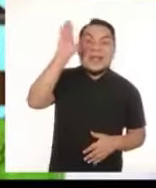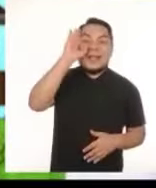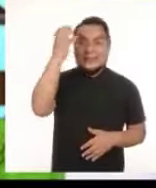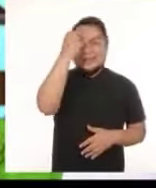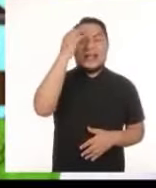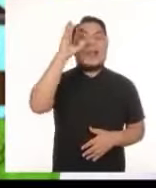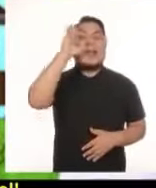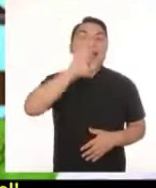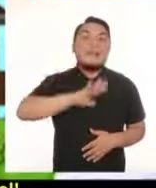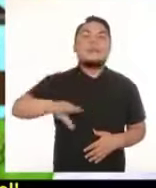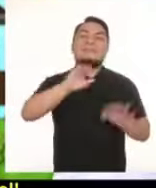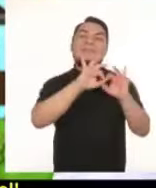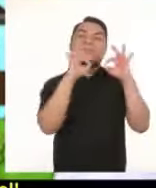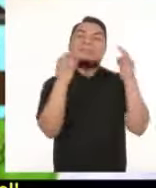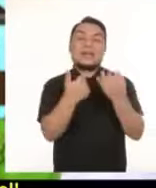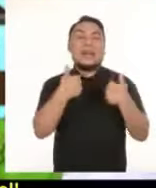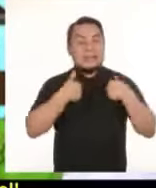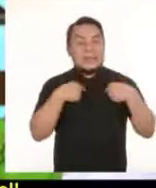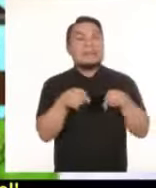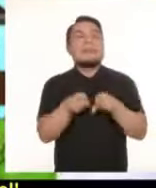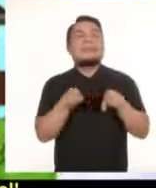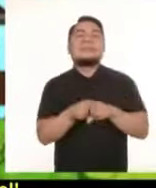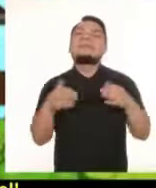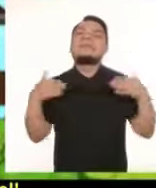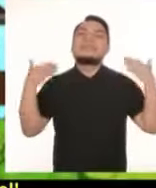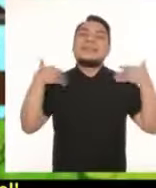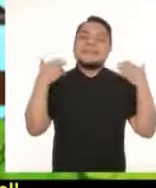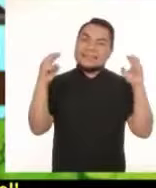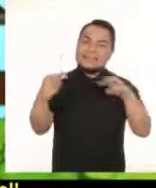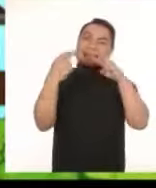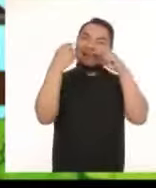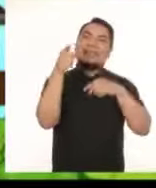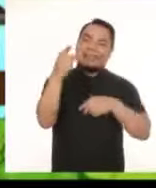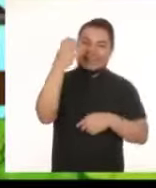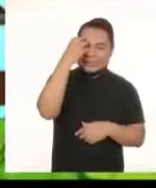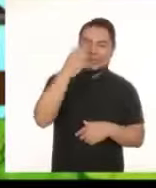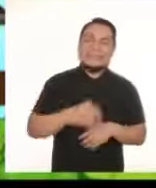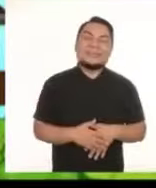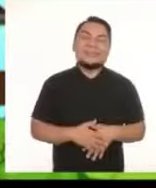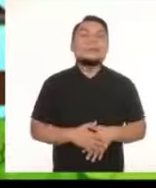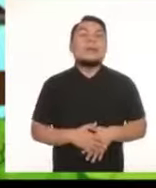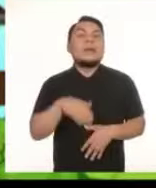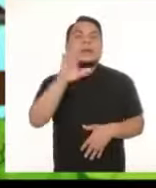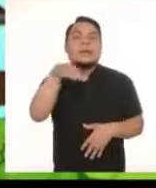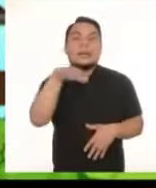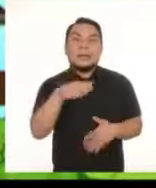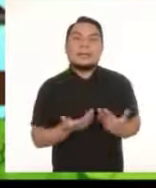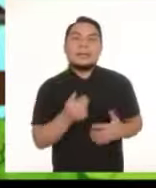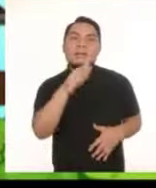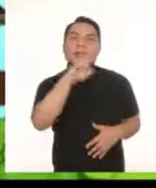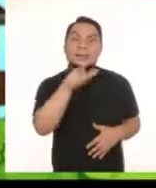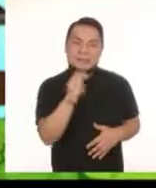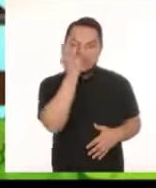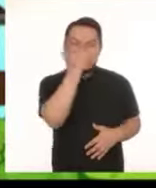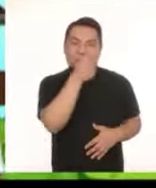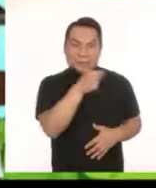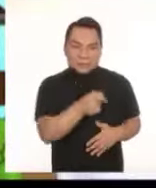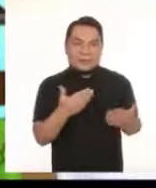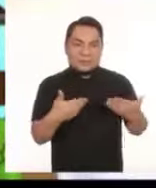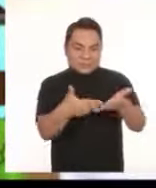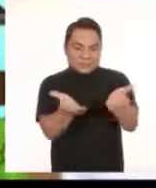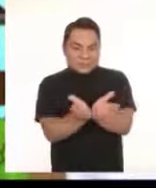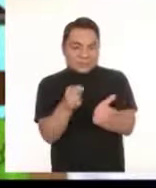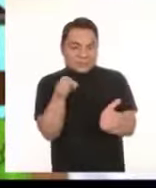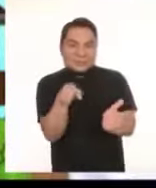¡Hola familias! A mí también me alegra verte, Daniel. Raquel, ¡qué bonita cesta!